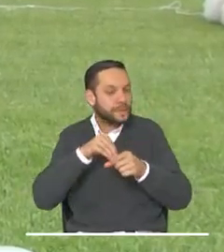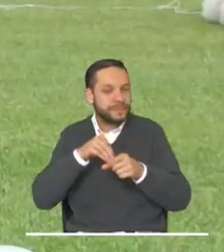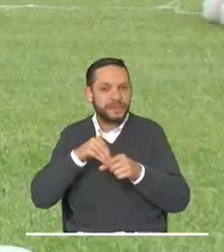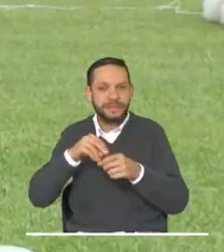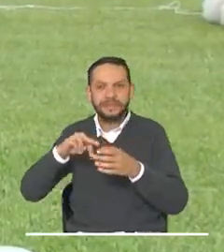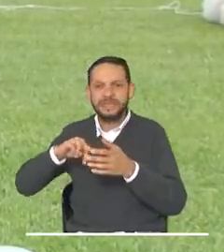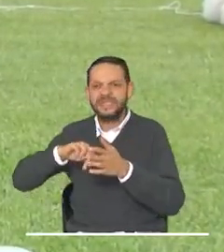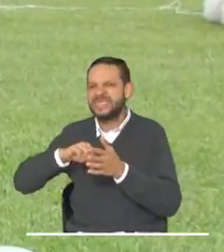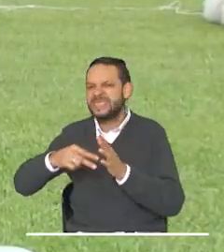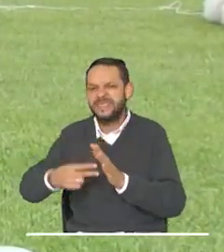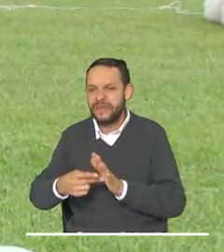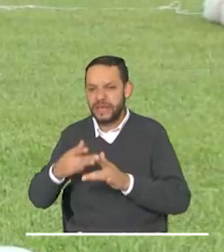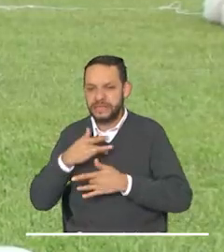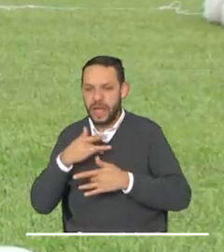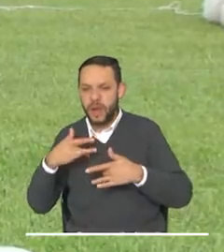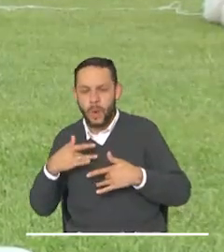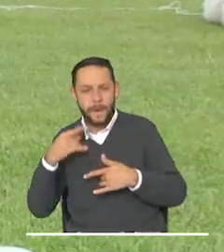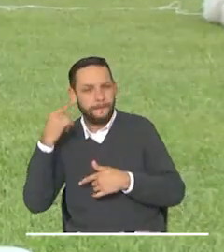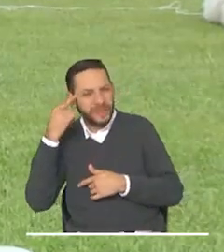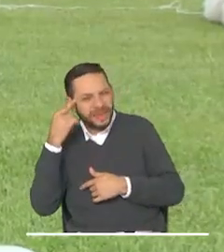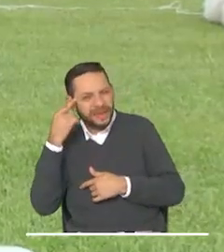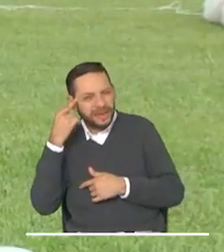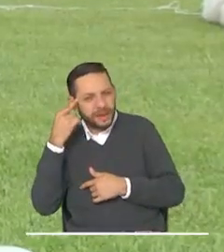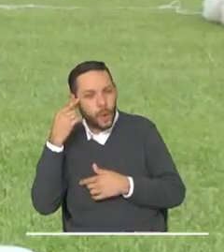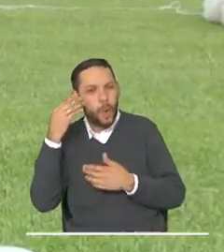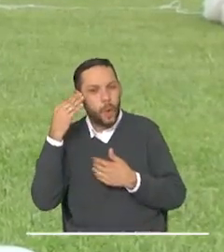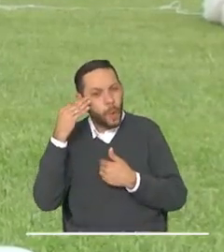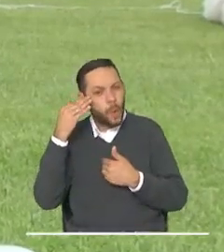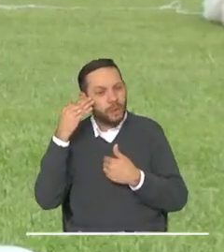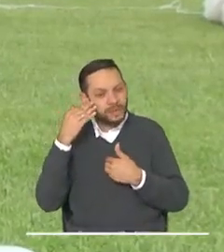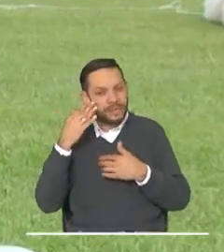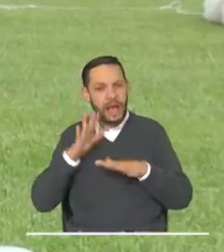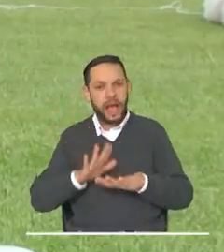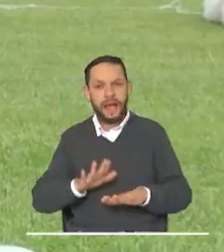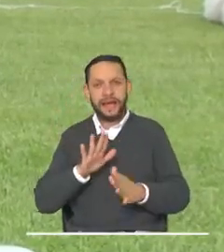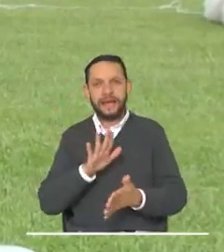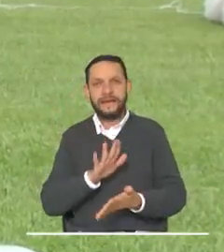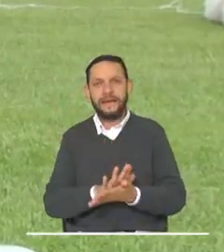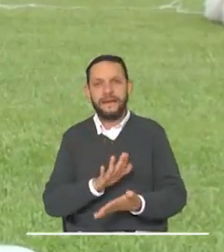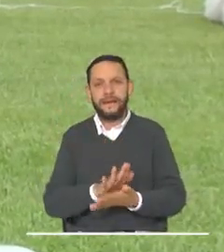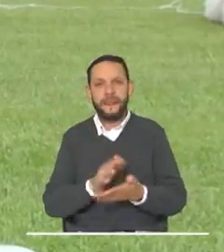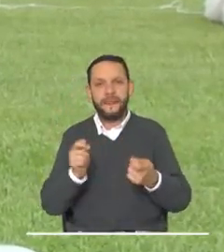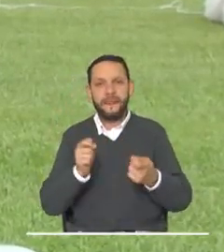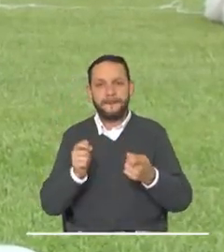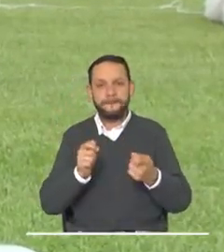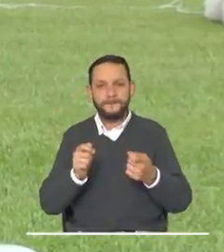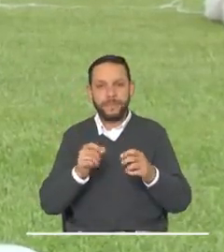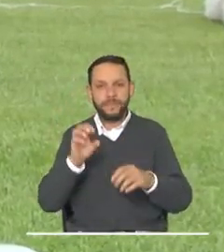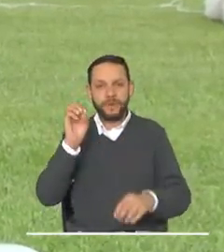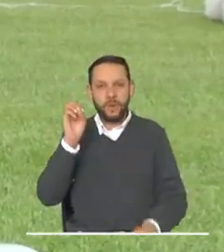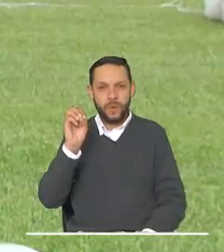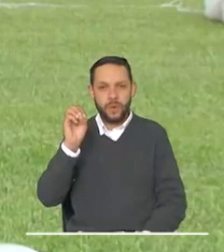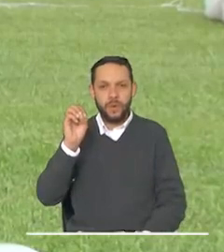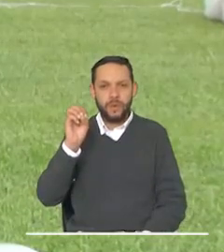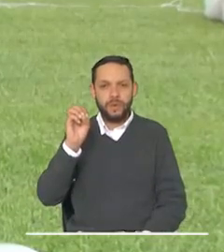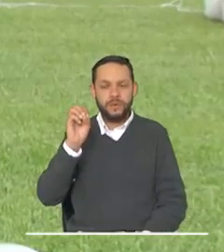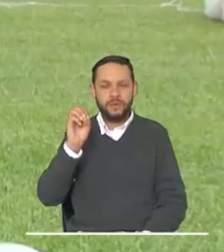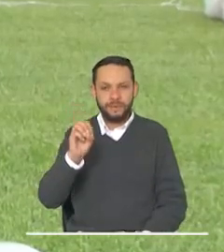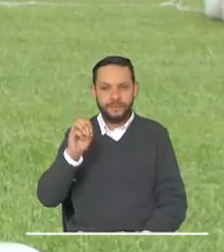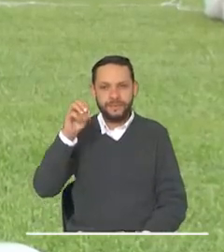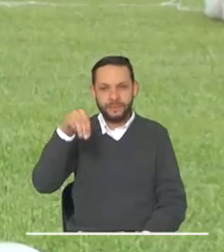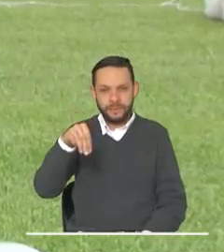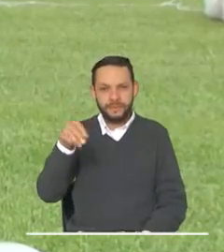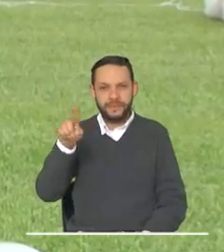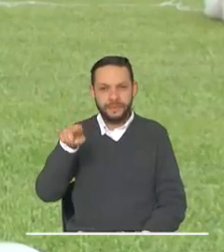Mental conciencia eso es la Salud Mental conciencia la Organización Mundial de la Salud nos dice que es un estado de bienestar